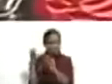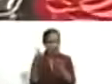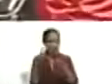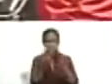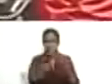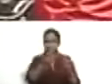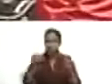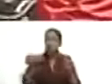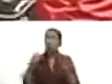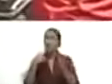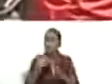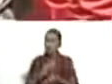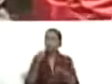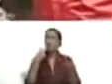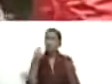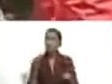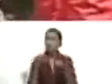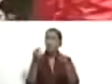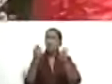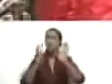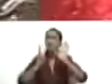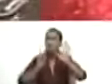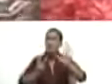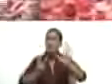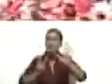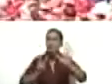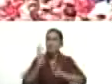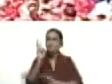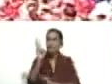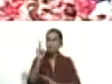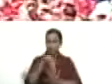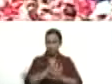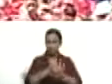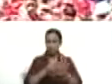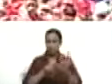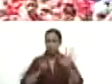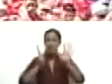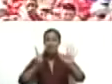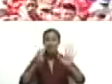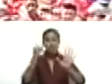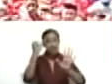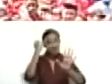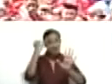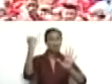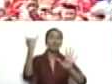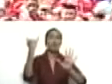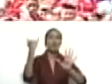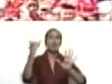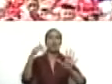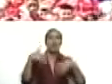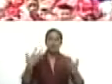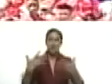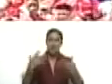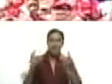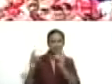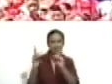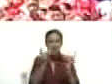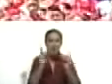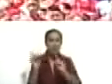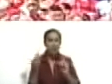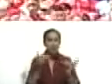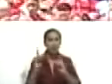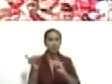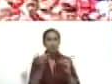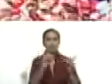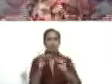Atiéndela ahí. Fíjate. Vamos entonces a hacer una gran operación de debate,